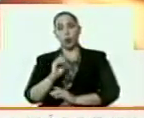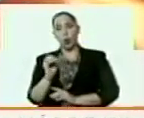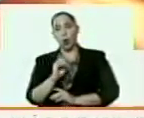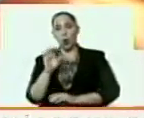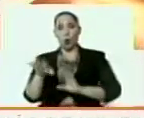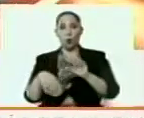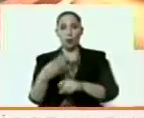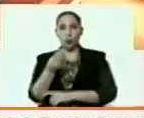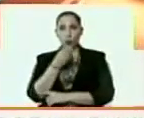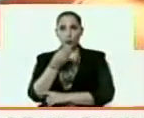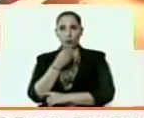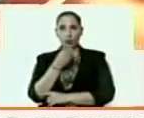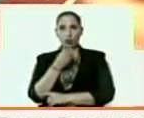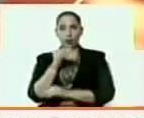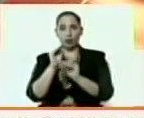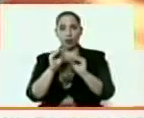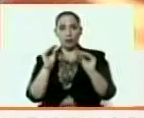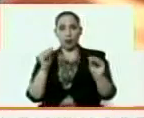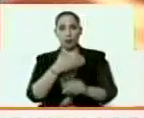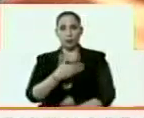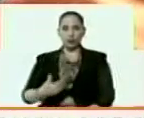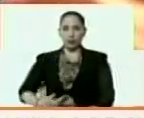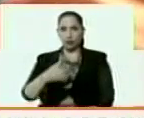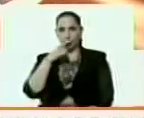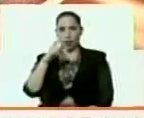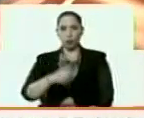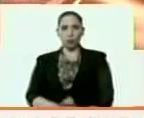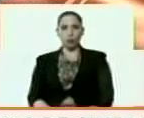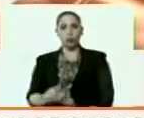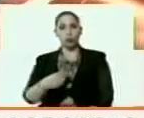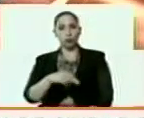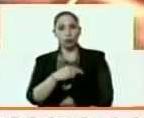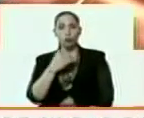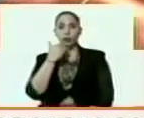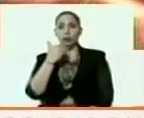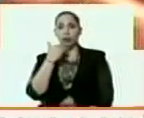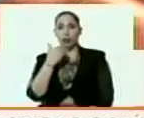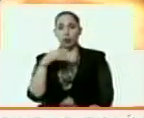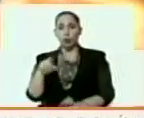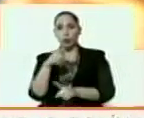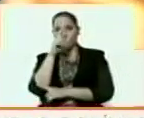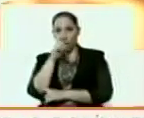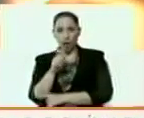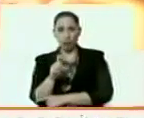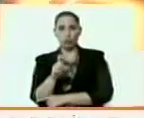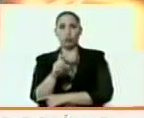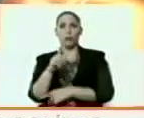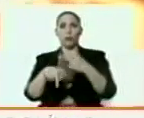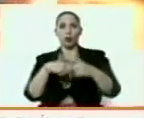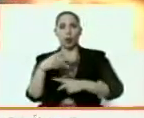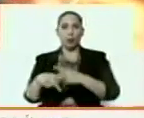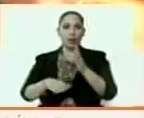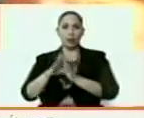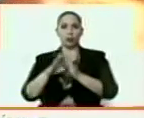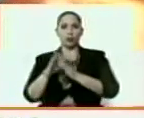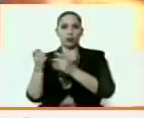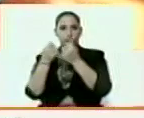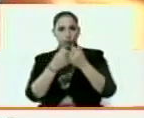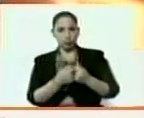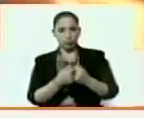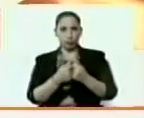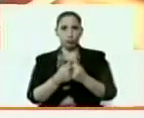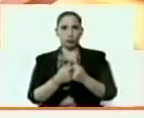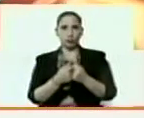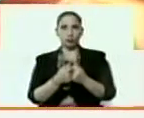los alimentos. El llamado del presidente Nicolás Maduro. Estamos próximos a cumplir un año del programa de recuperación económica, estabilidad y